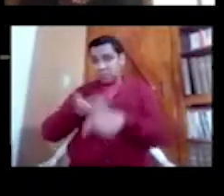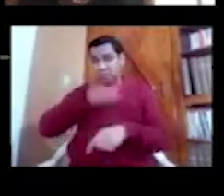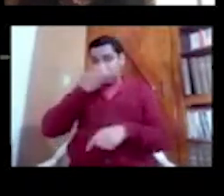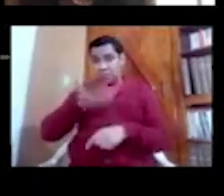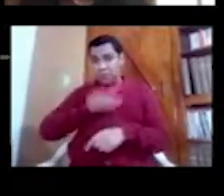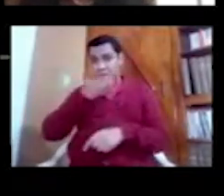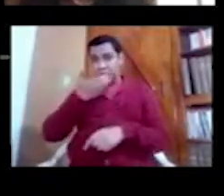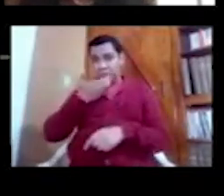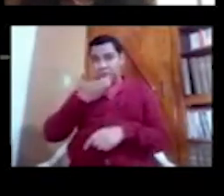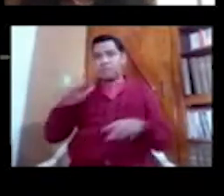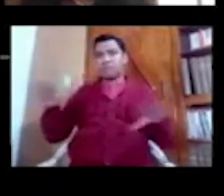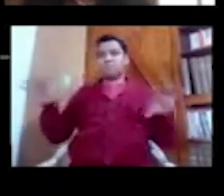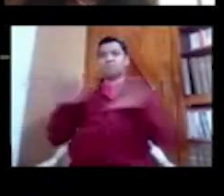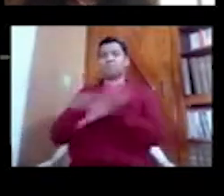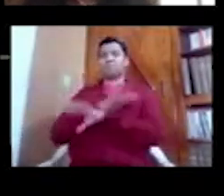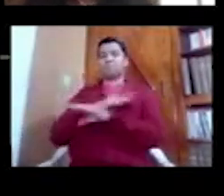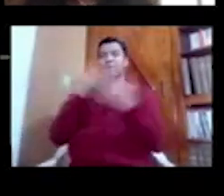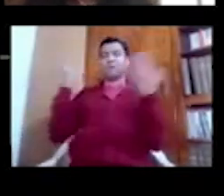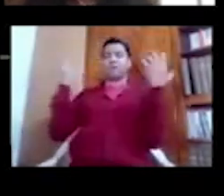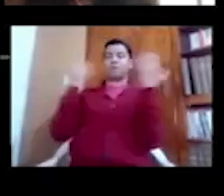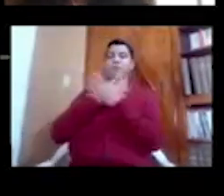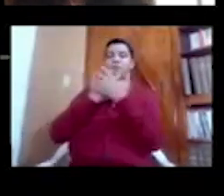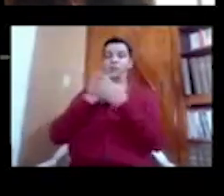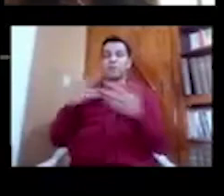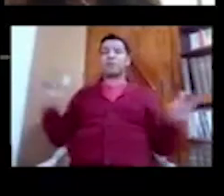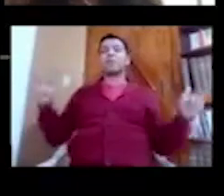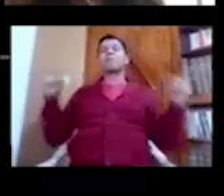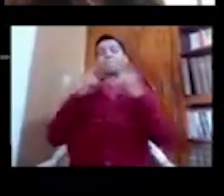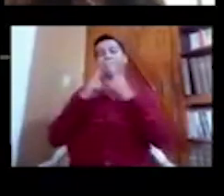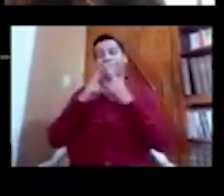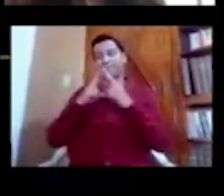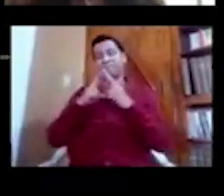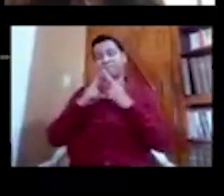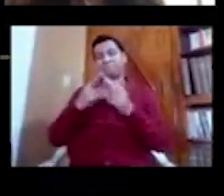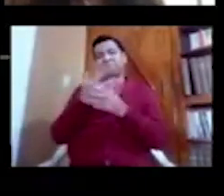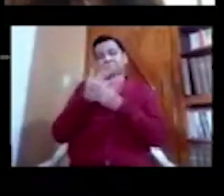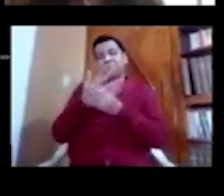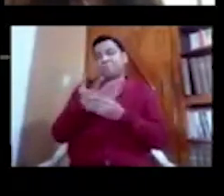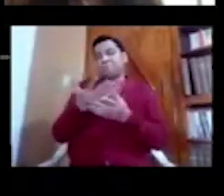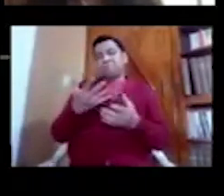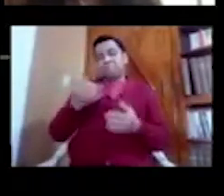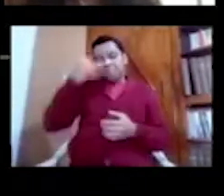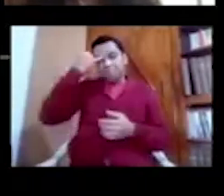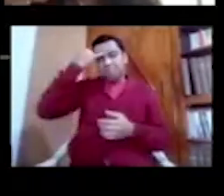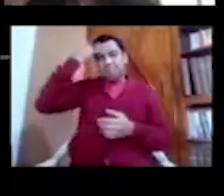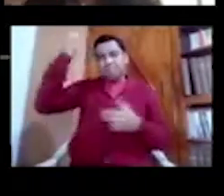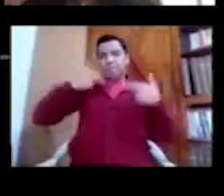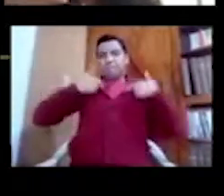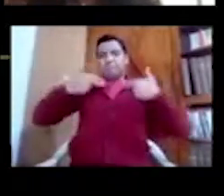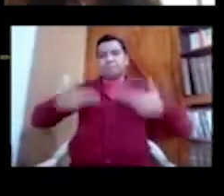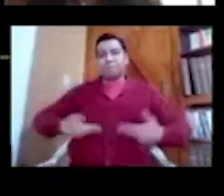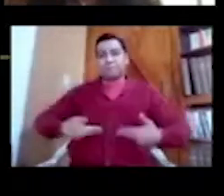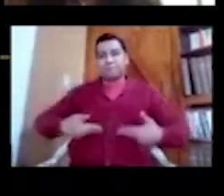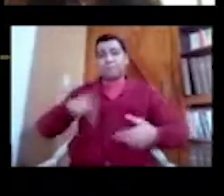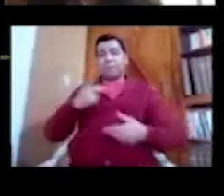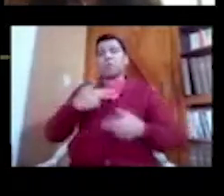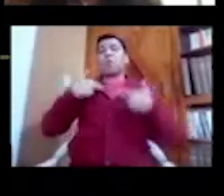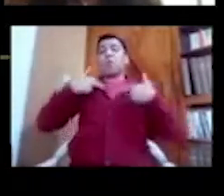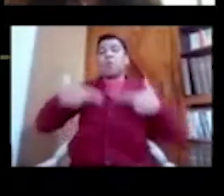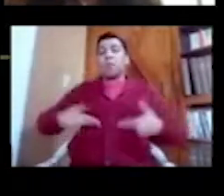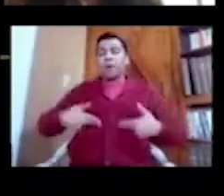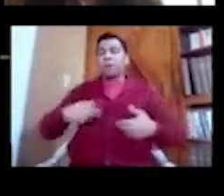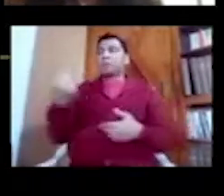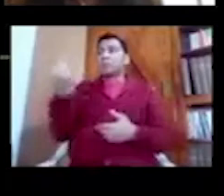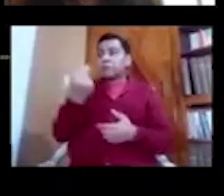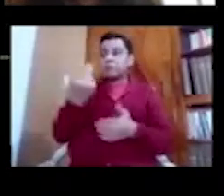Por supuesto, la religión es una creación humana y, sin embargo, los humanos la hacemos de acuerdo a nuestras